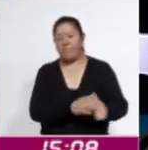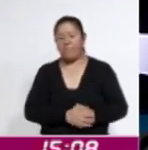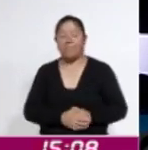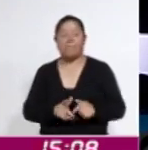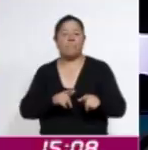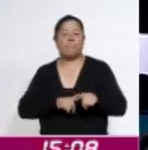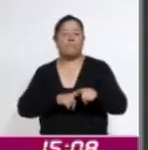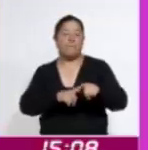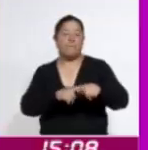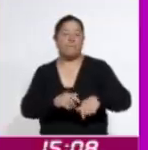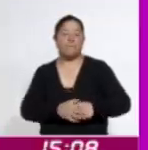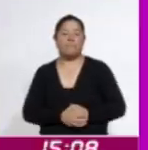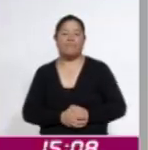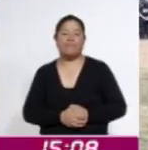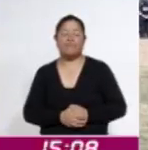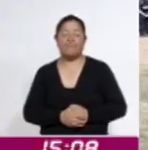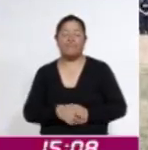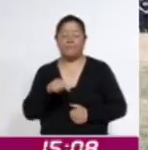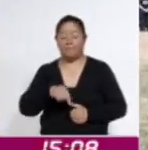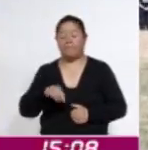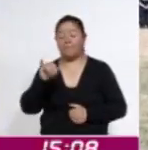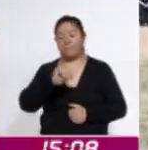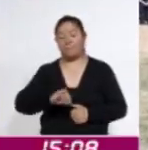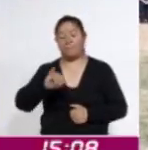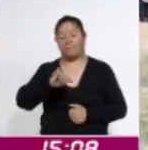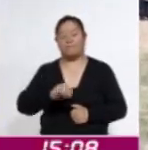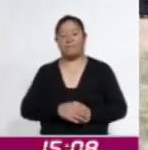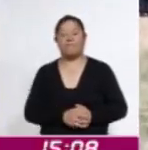otras cosas. Y este jueves